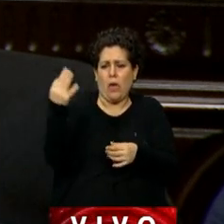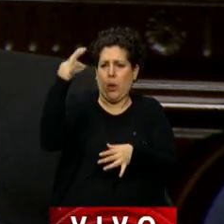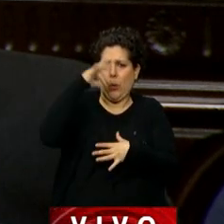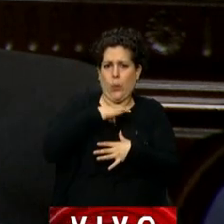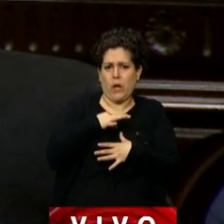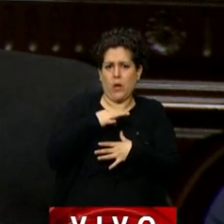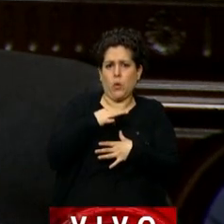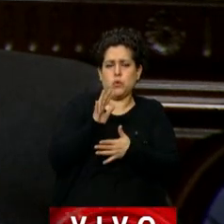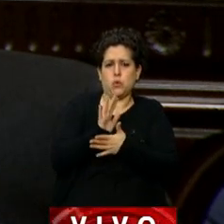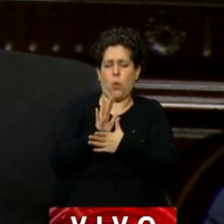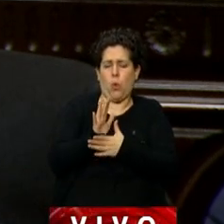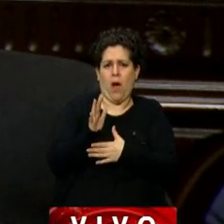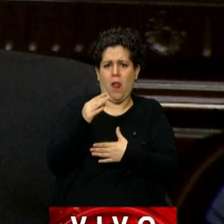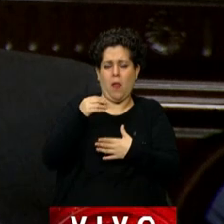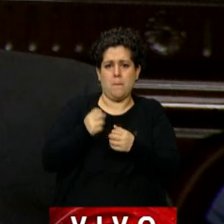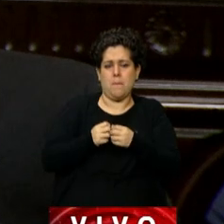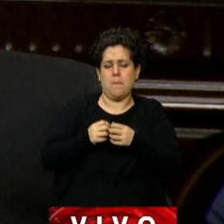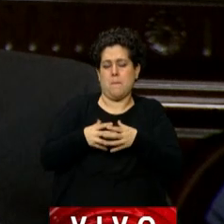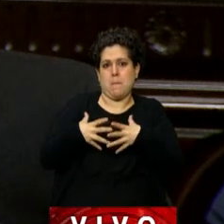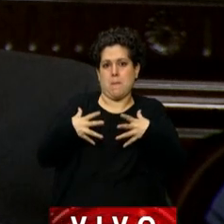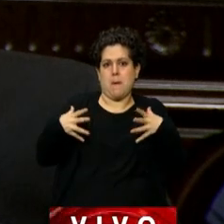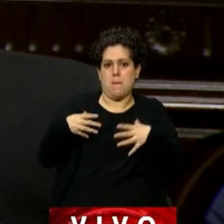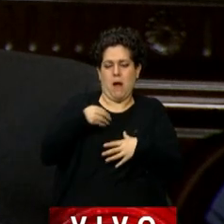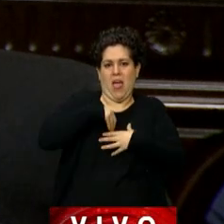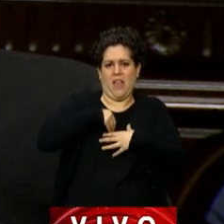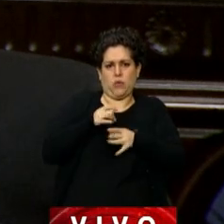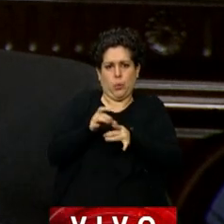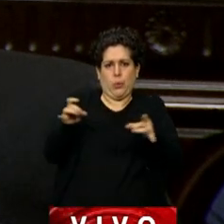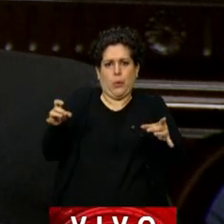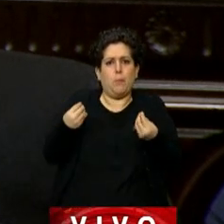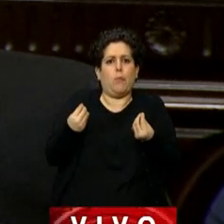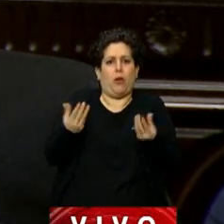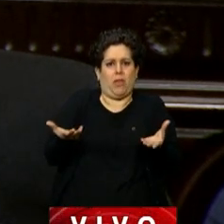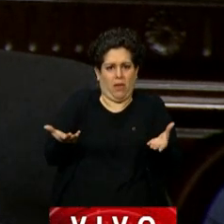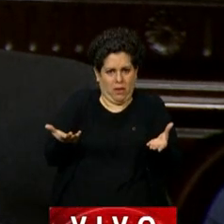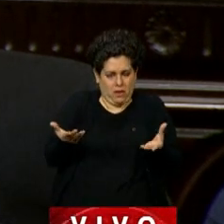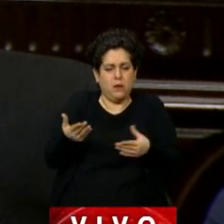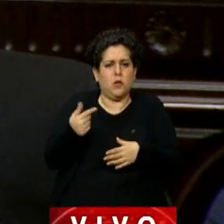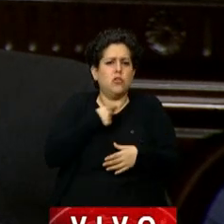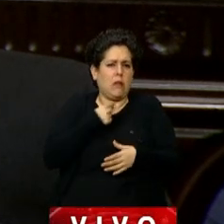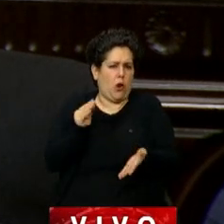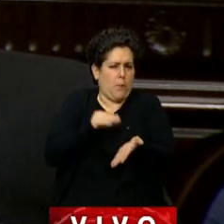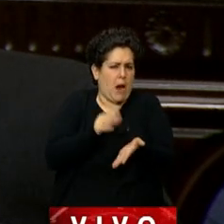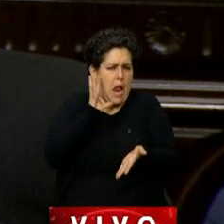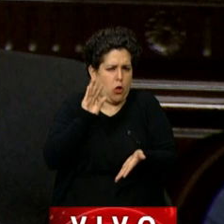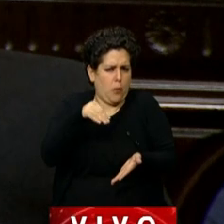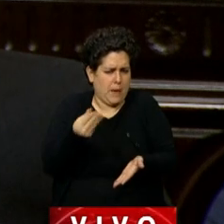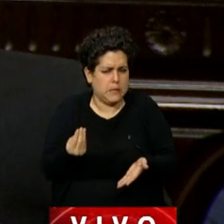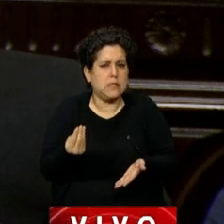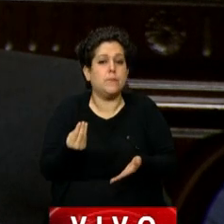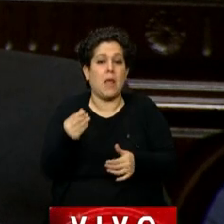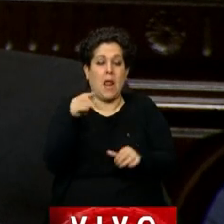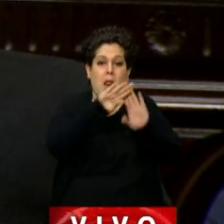los antimicrobianos. Pero yo quiero poner otro elemento más en consideración.